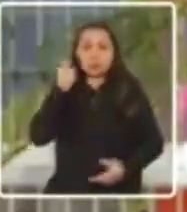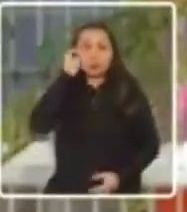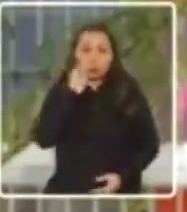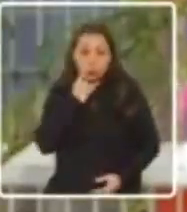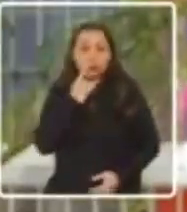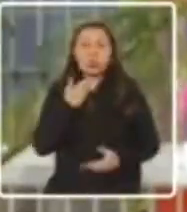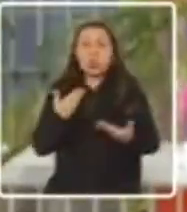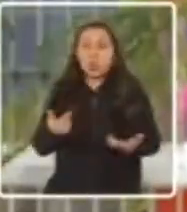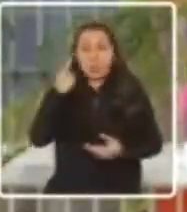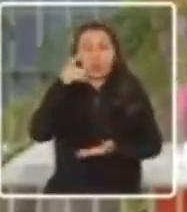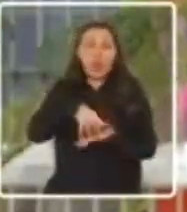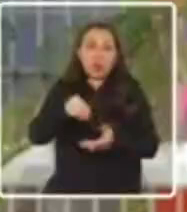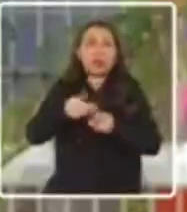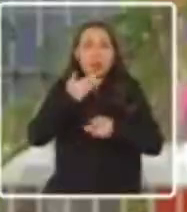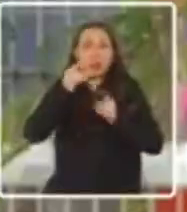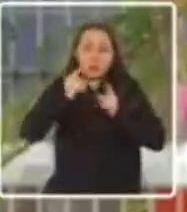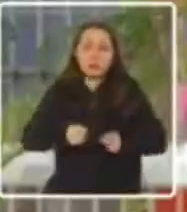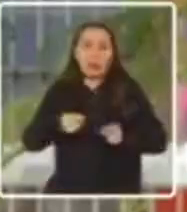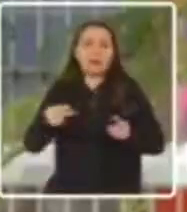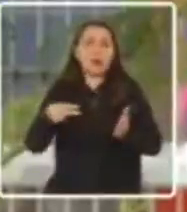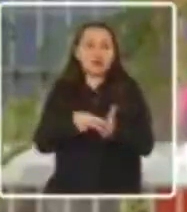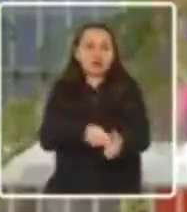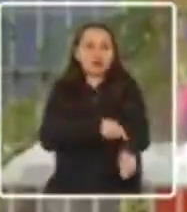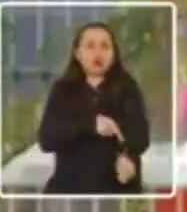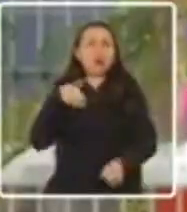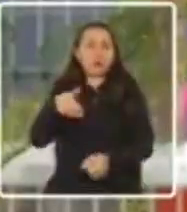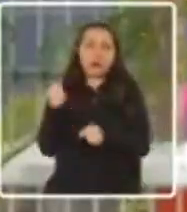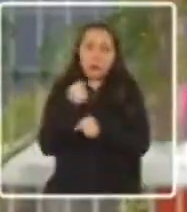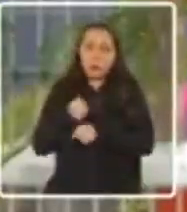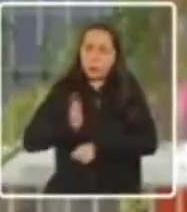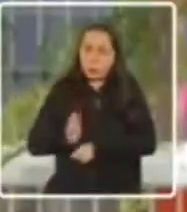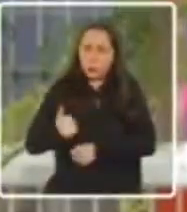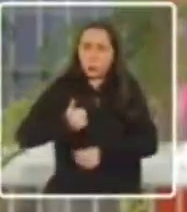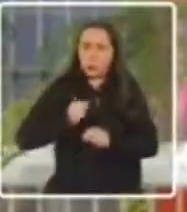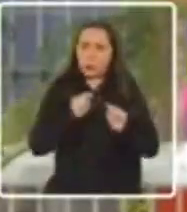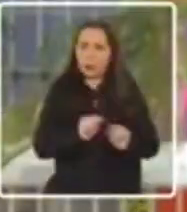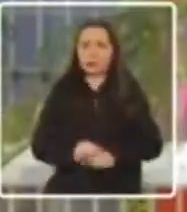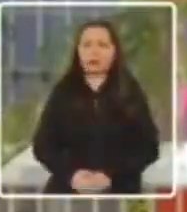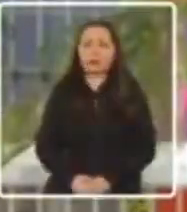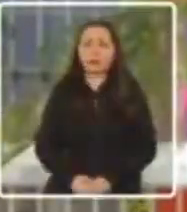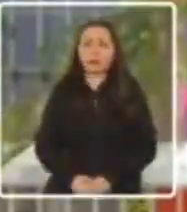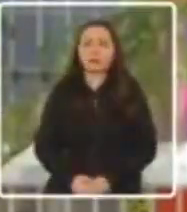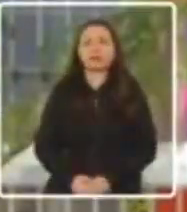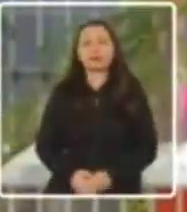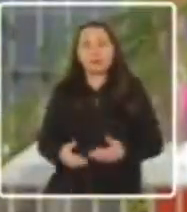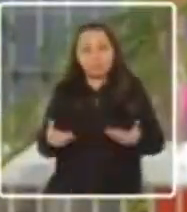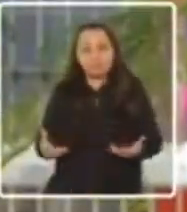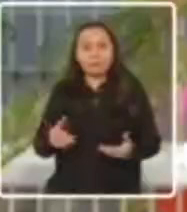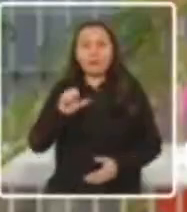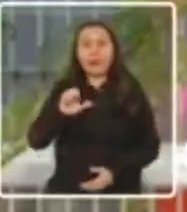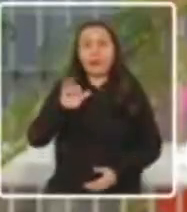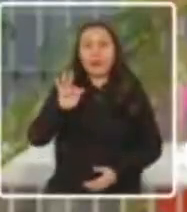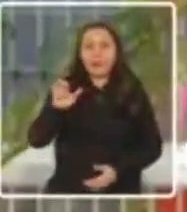O'Higgins tiene buses eléctricos y creo que Arica también tiene que tener buses eléctricos, así que vamos a trabajar firme para cumplir con aquello. Y lo de